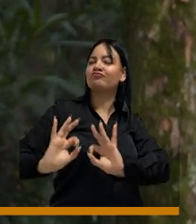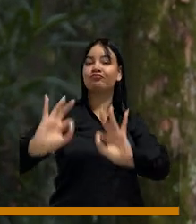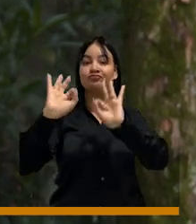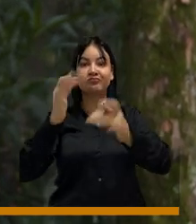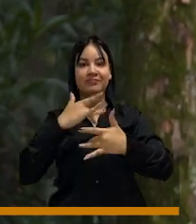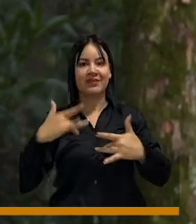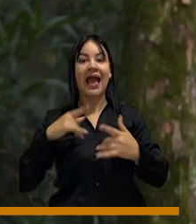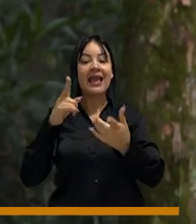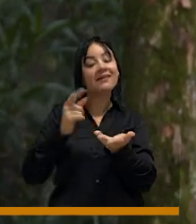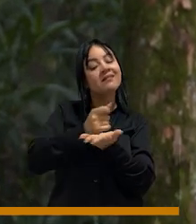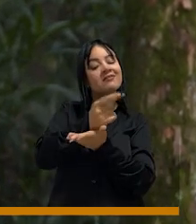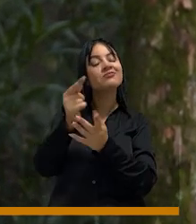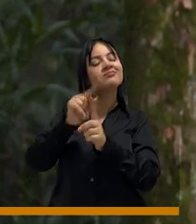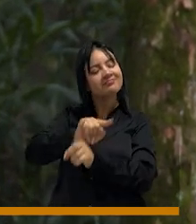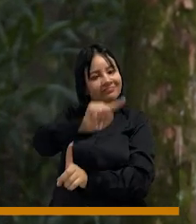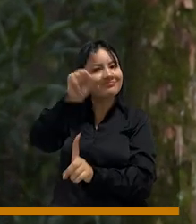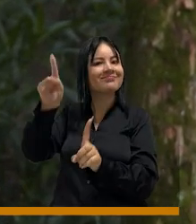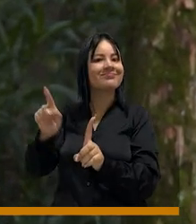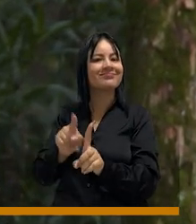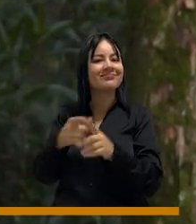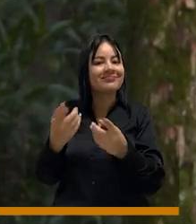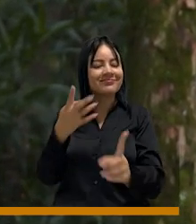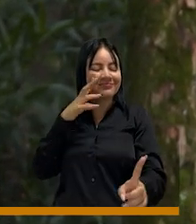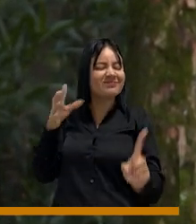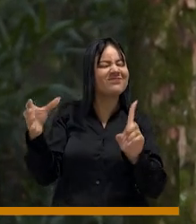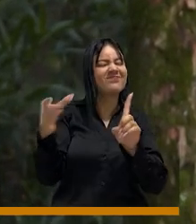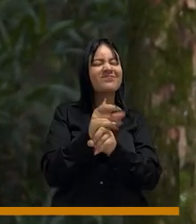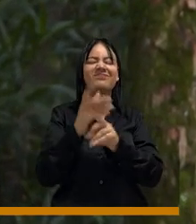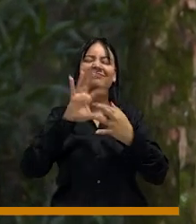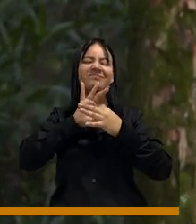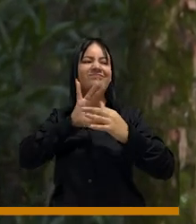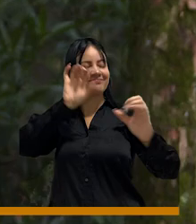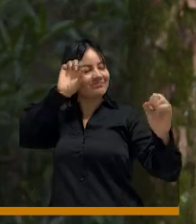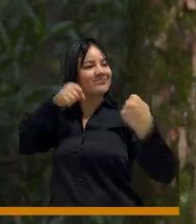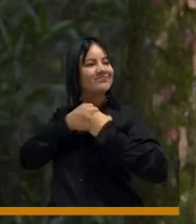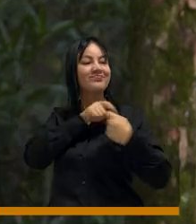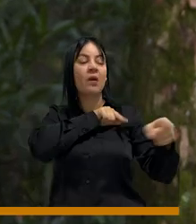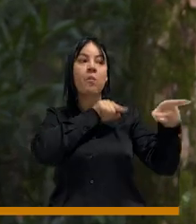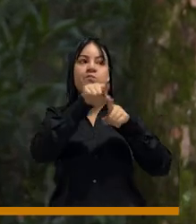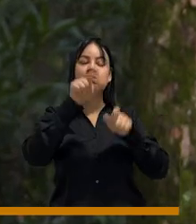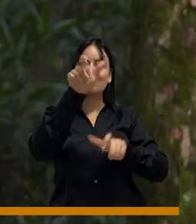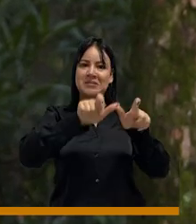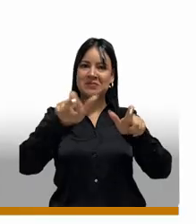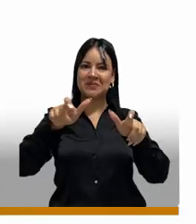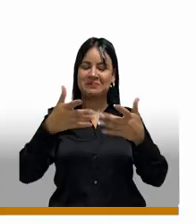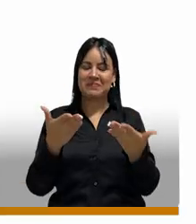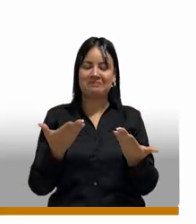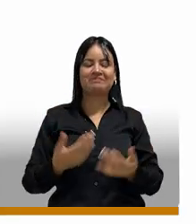fuentes hídricas. Eso es economía circular y lo vamos a lograr de la mano de la ciudadanía.